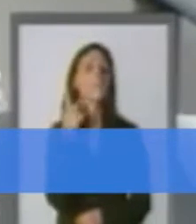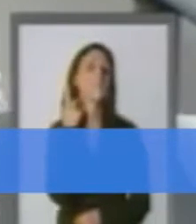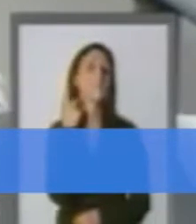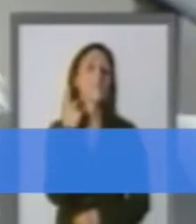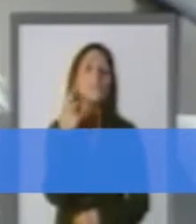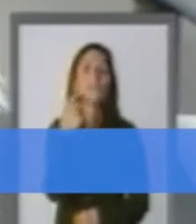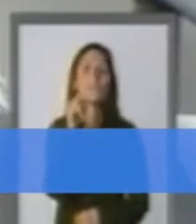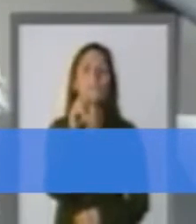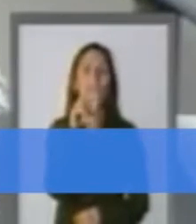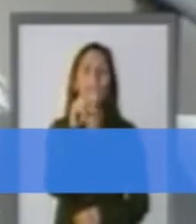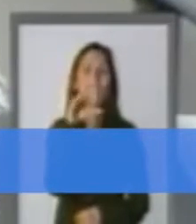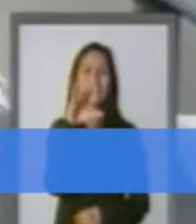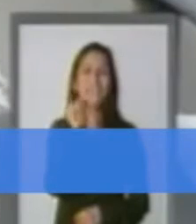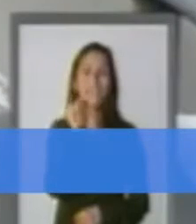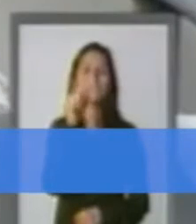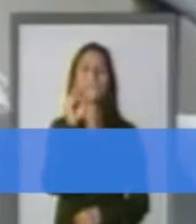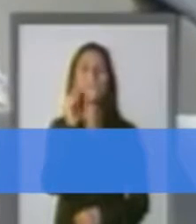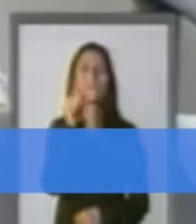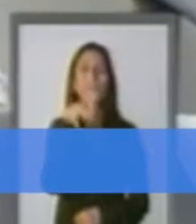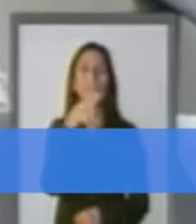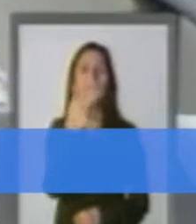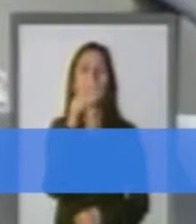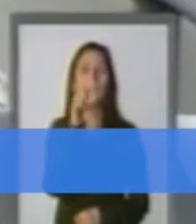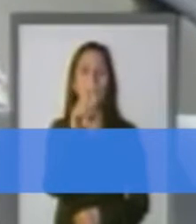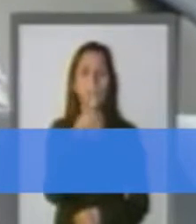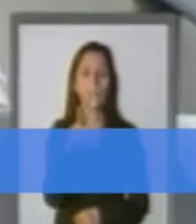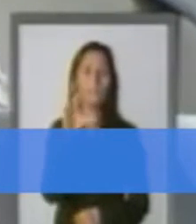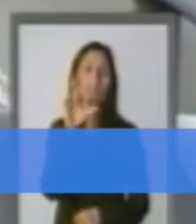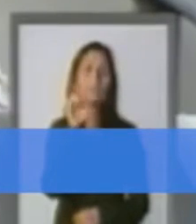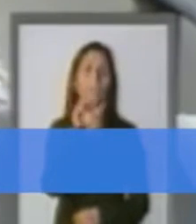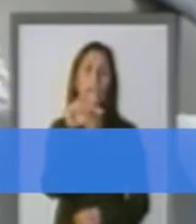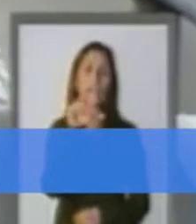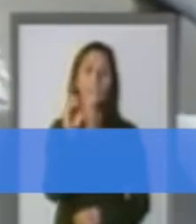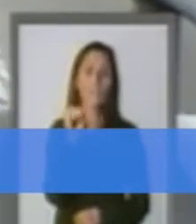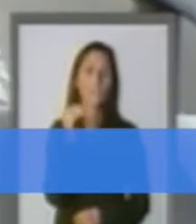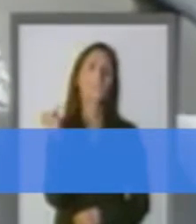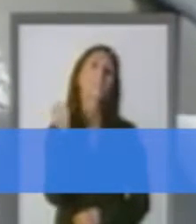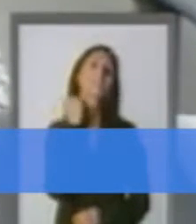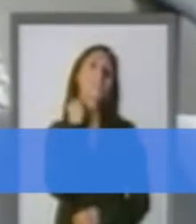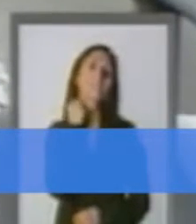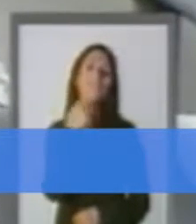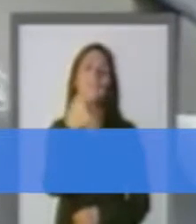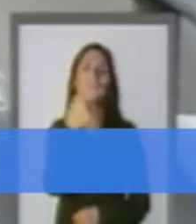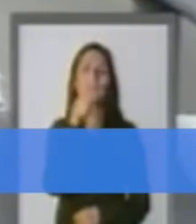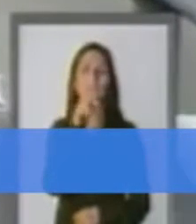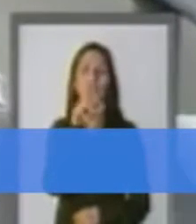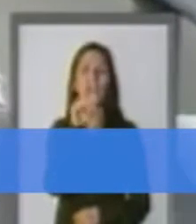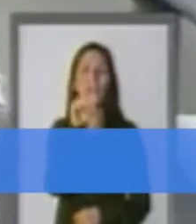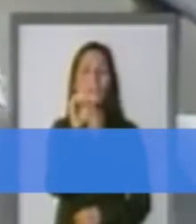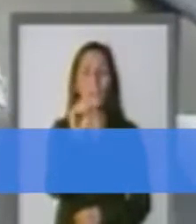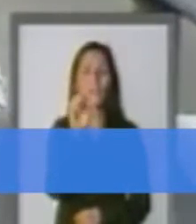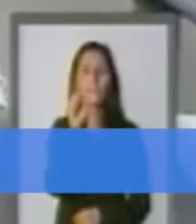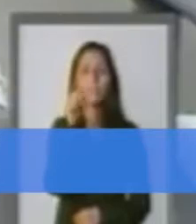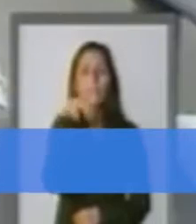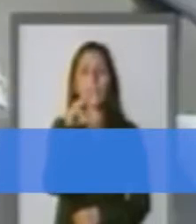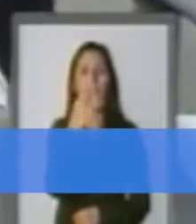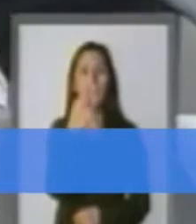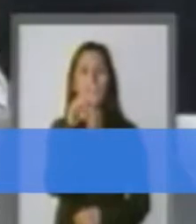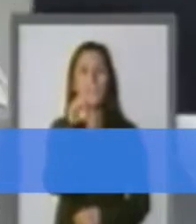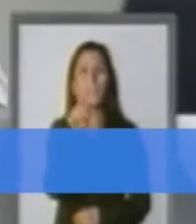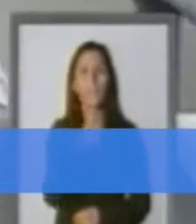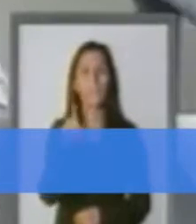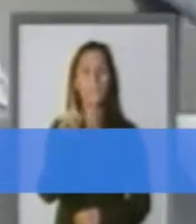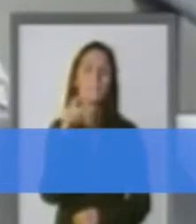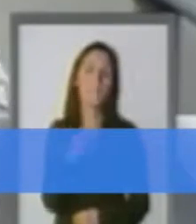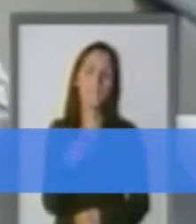Anticorrupción, torciéndolo y regresándoselo directamente a los empresarios, cuando la bola de ratas que están en el gobierno son los que piden